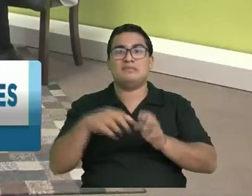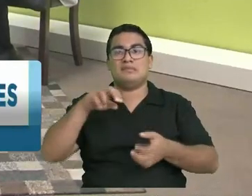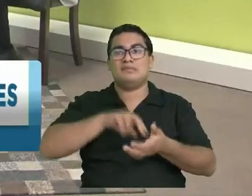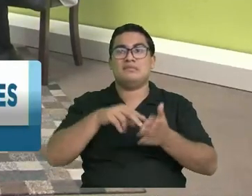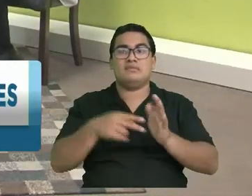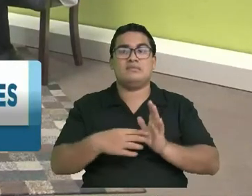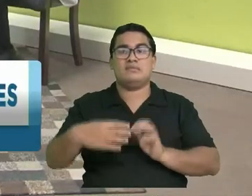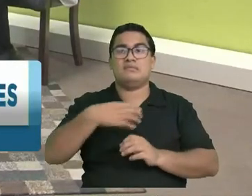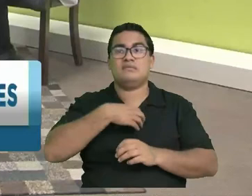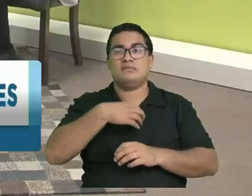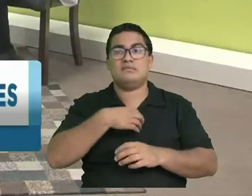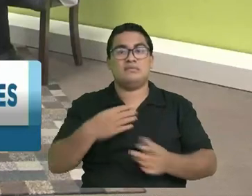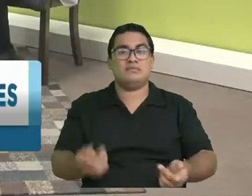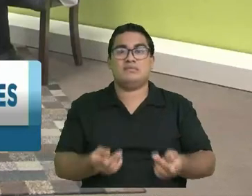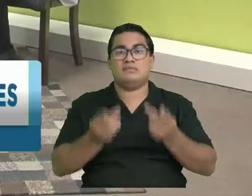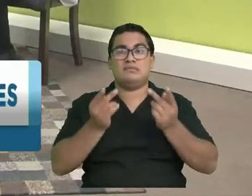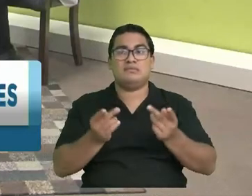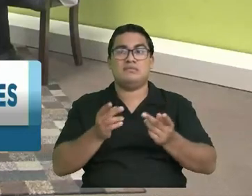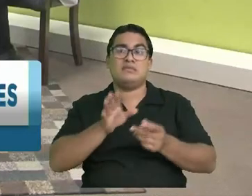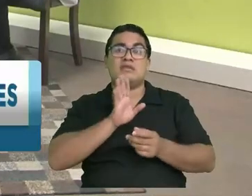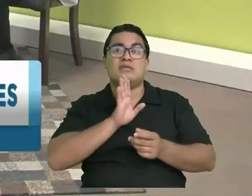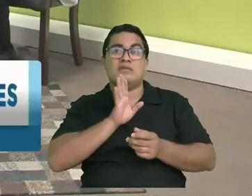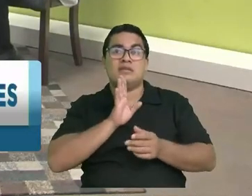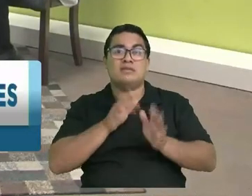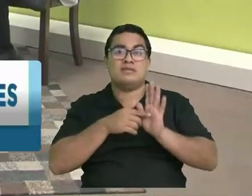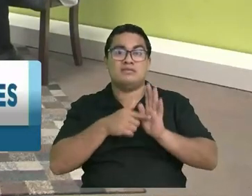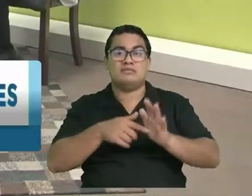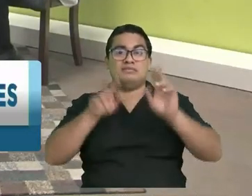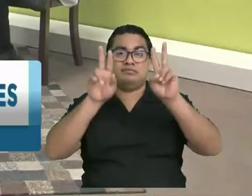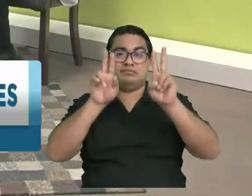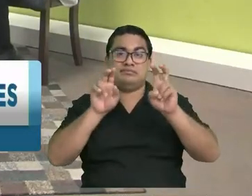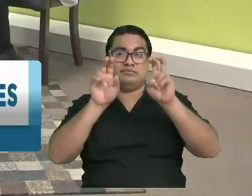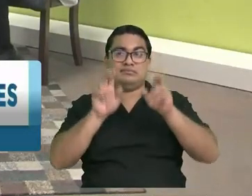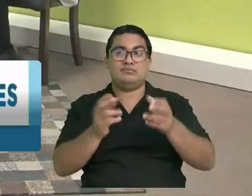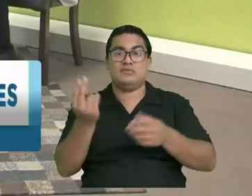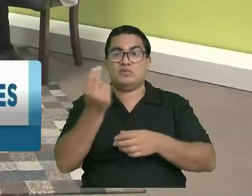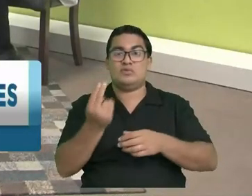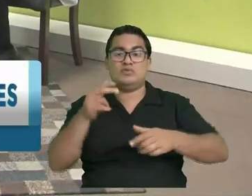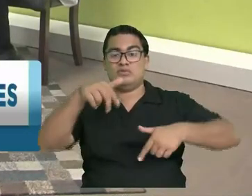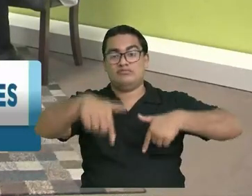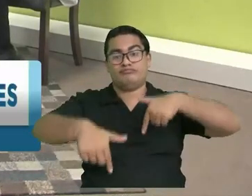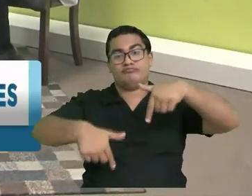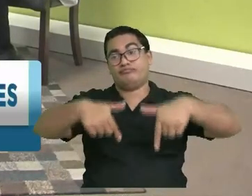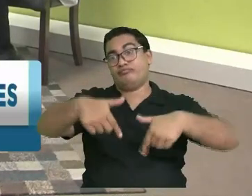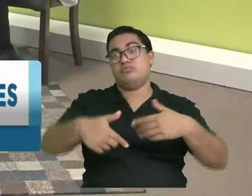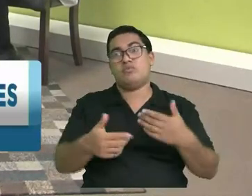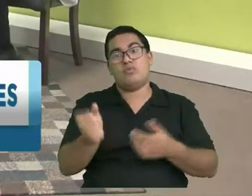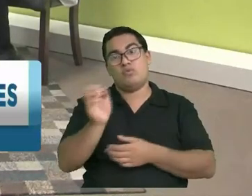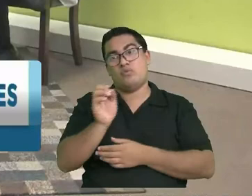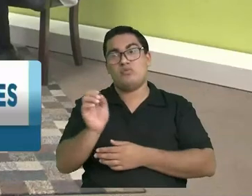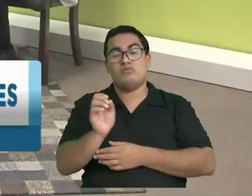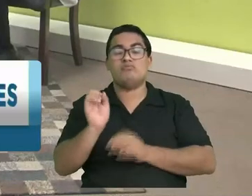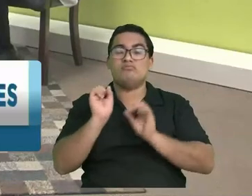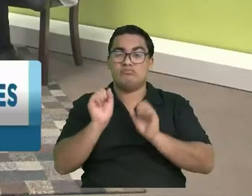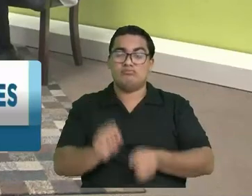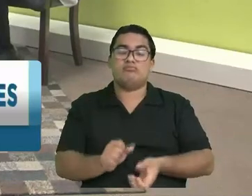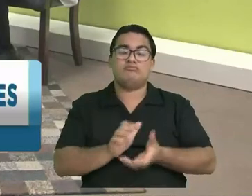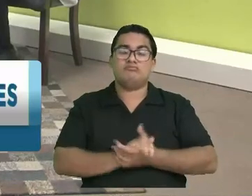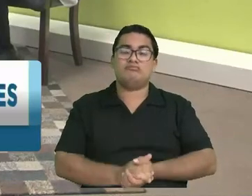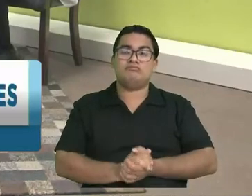de vida. Y si hablamos de estilo de vida, estamos hablando de este tema, por eso el uso de tacones puede ser una de las causas de los